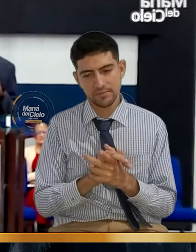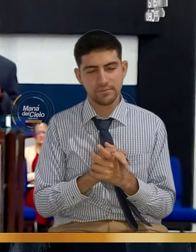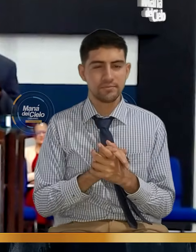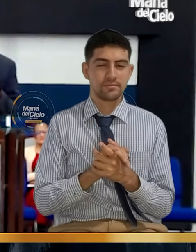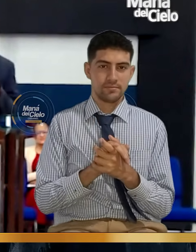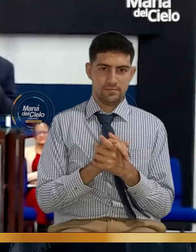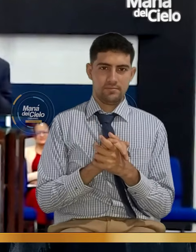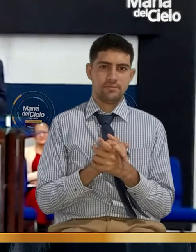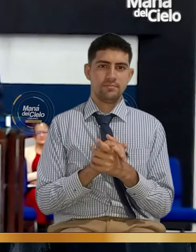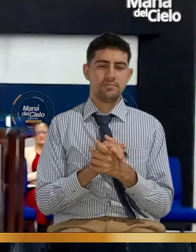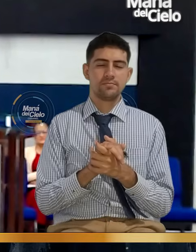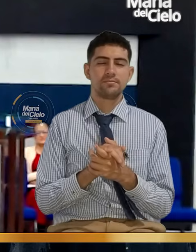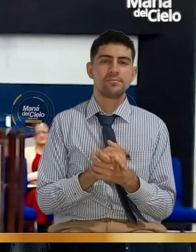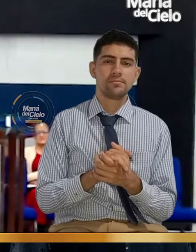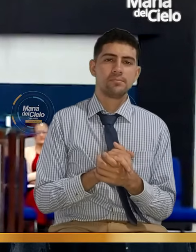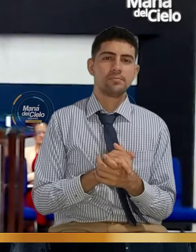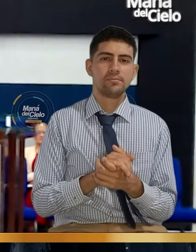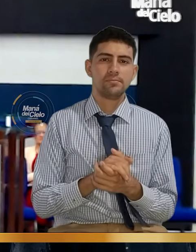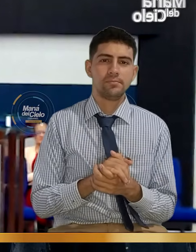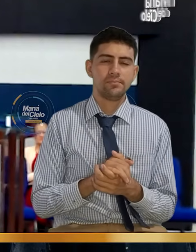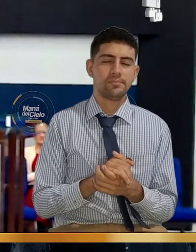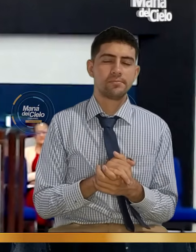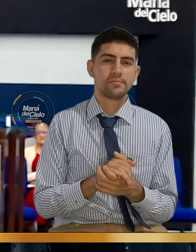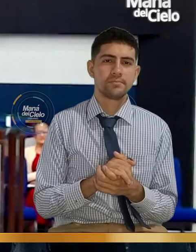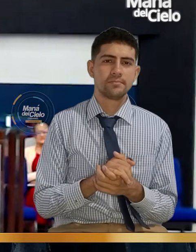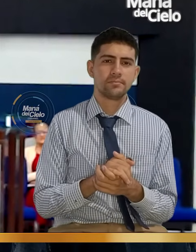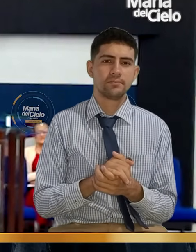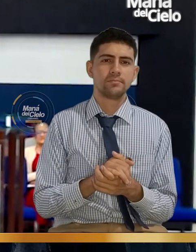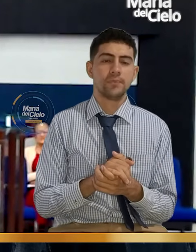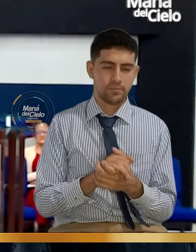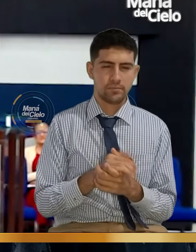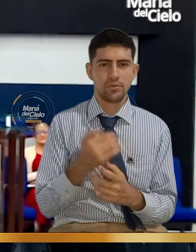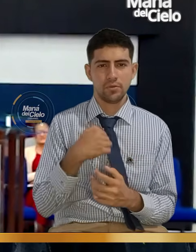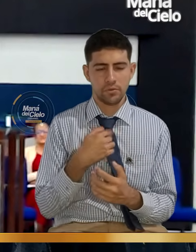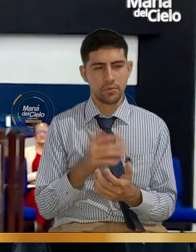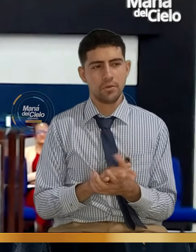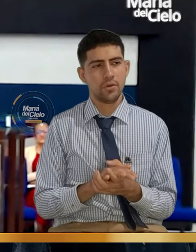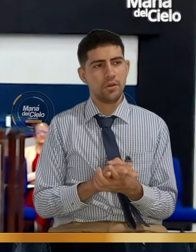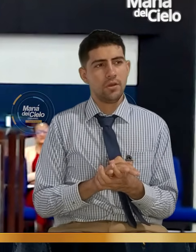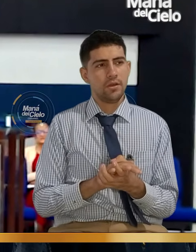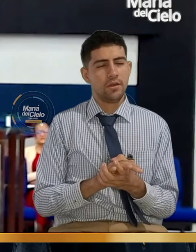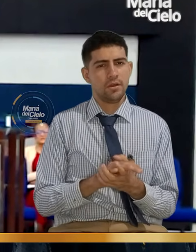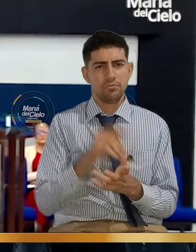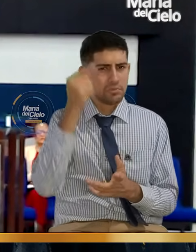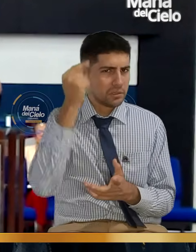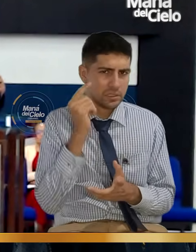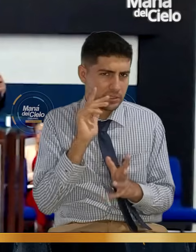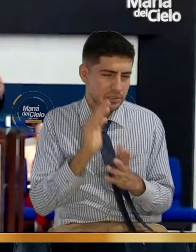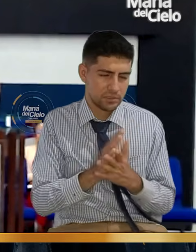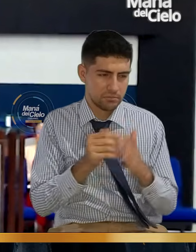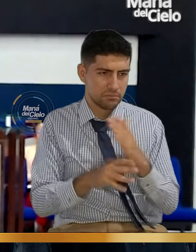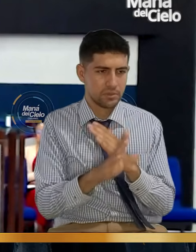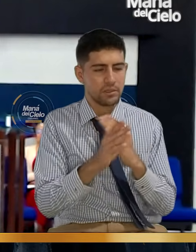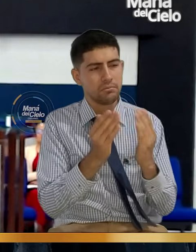patio. Que esto no lo había hecho Dios, sino una explosión. Bueno, teorías que tiene. Bueno, yo también cogí